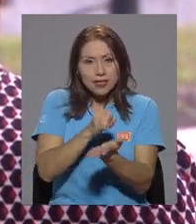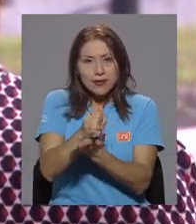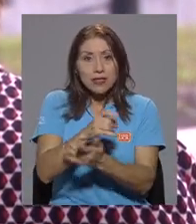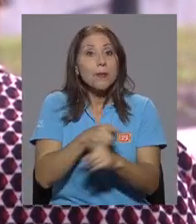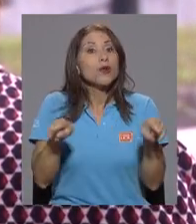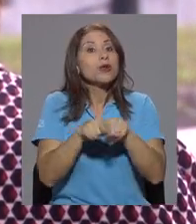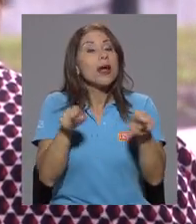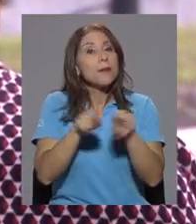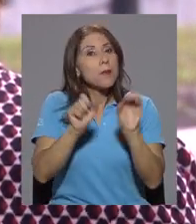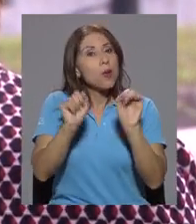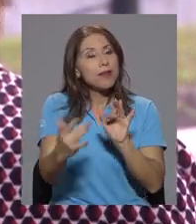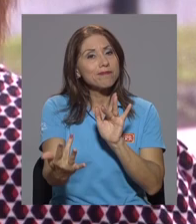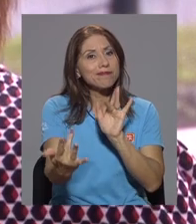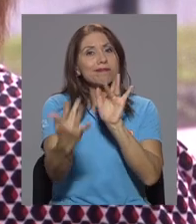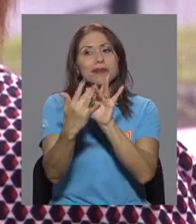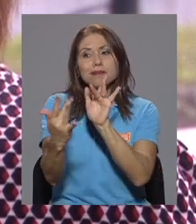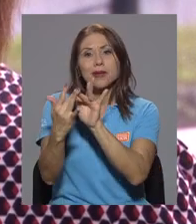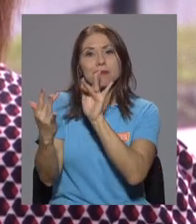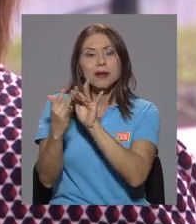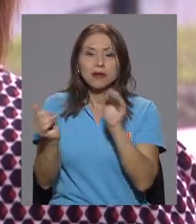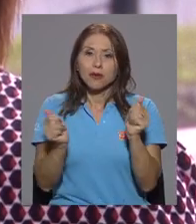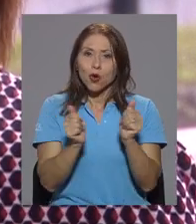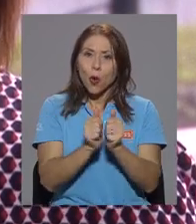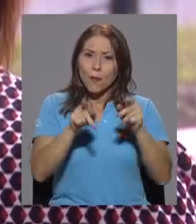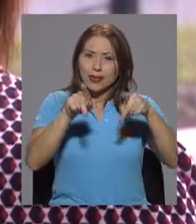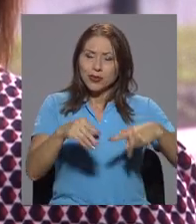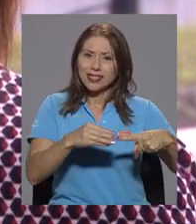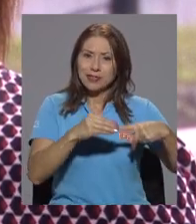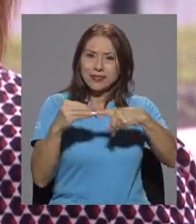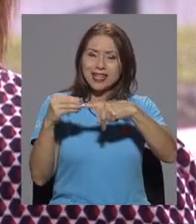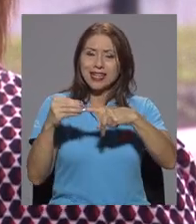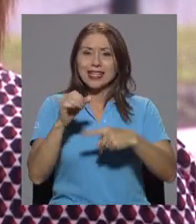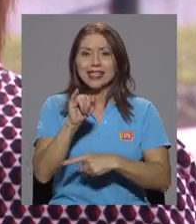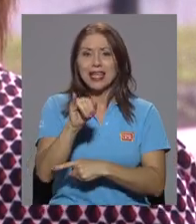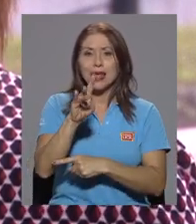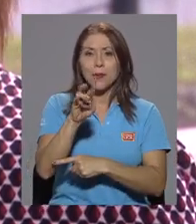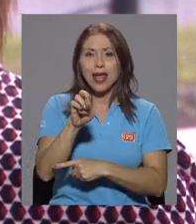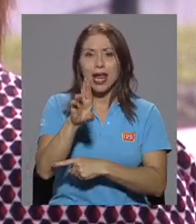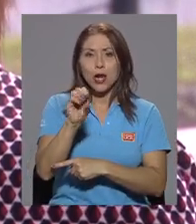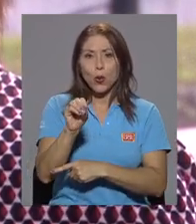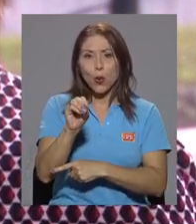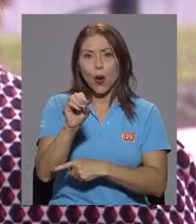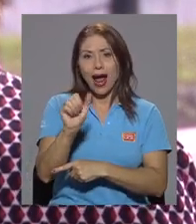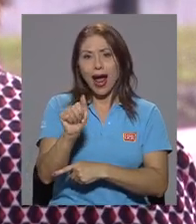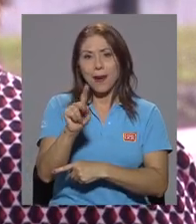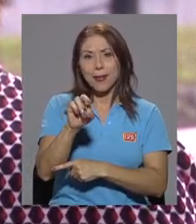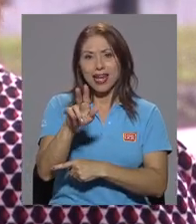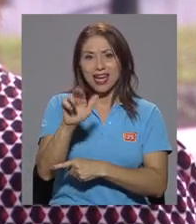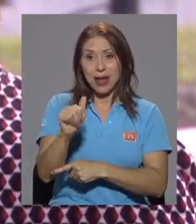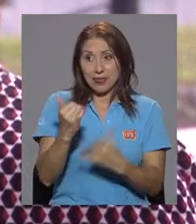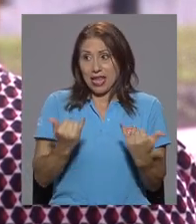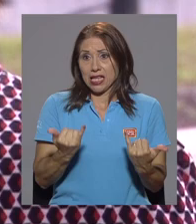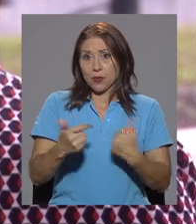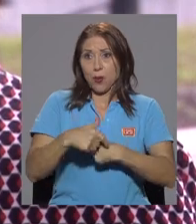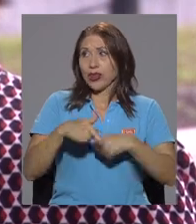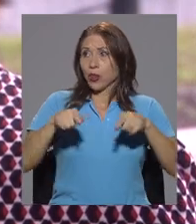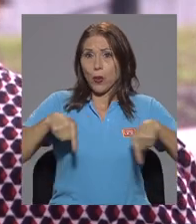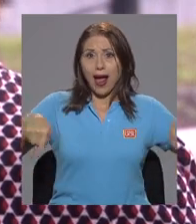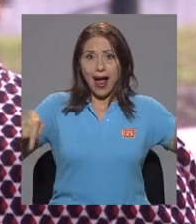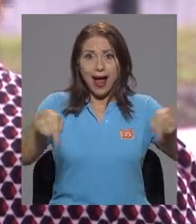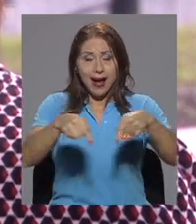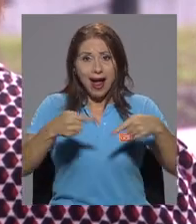tener contacto con especialistas de Iberoamérica. Aquí en este momento están presentes en este